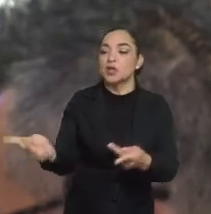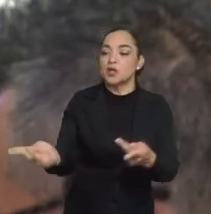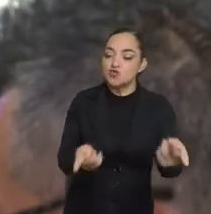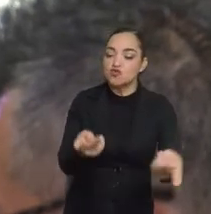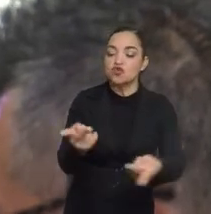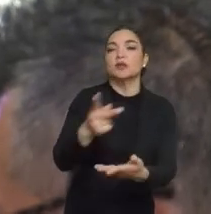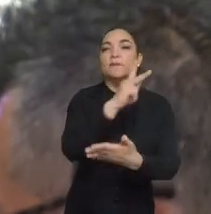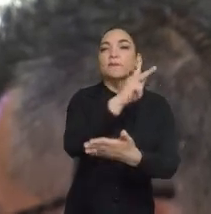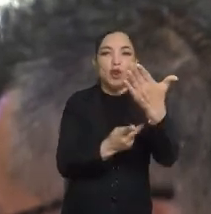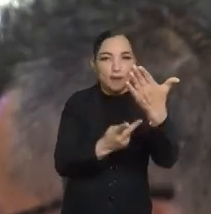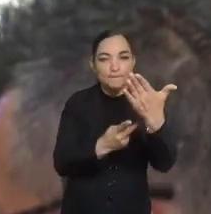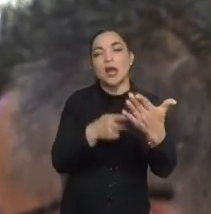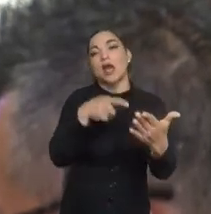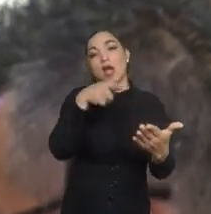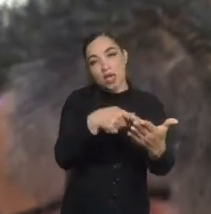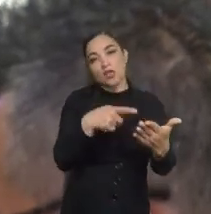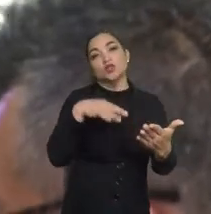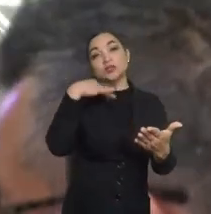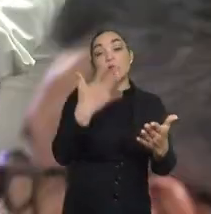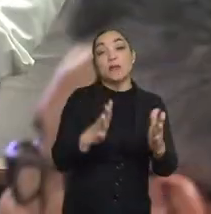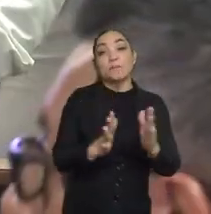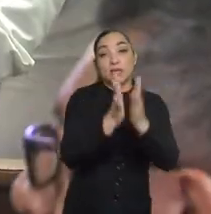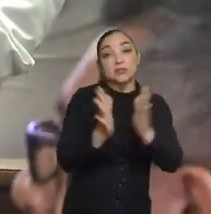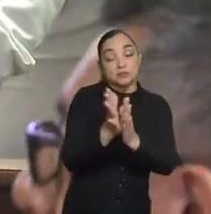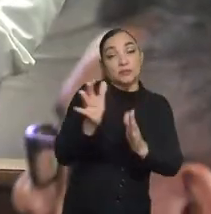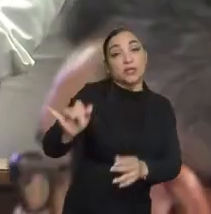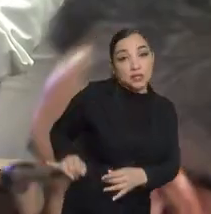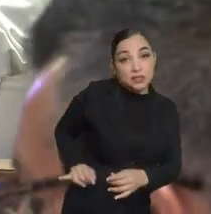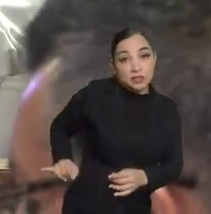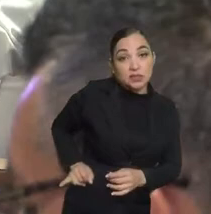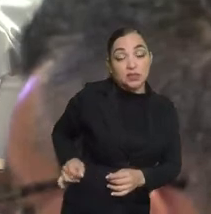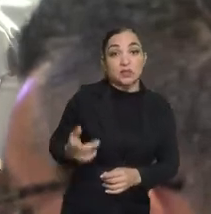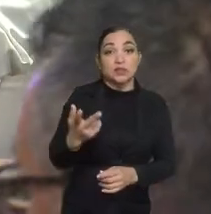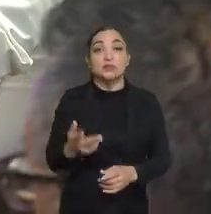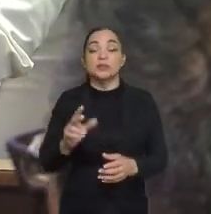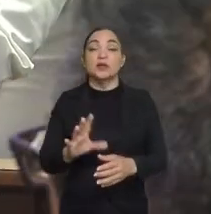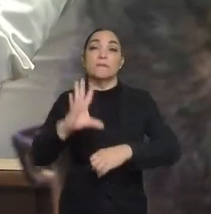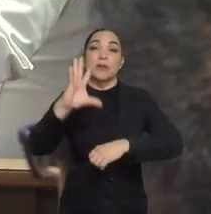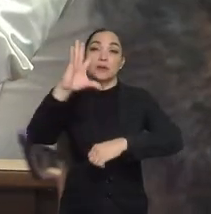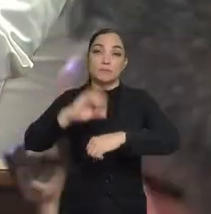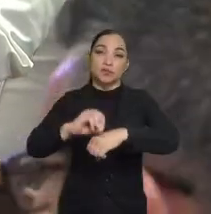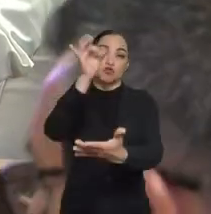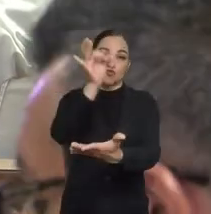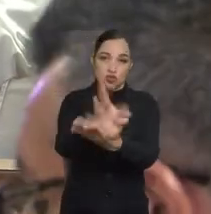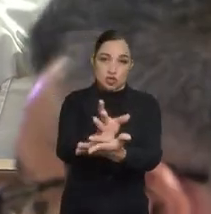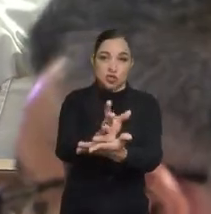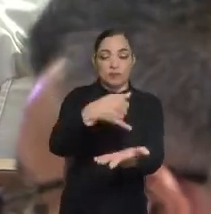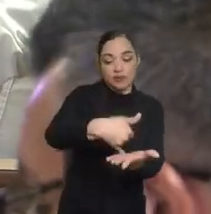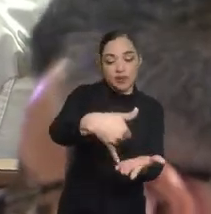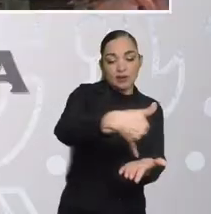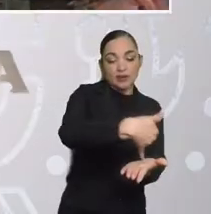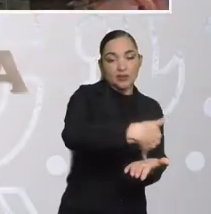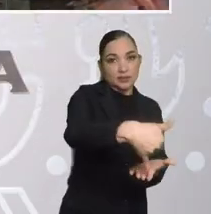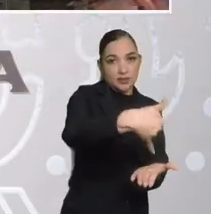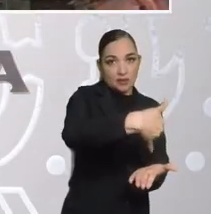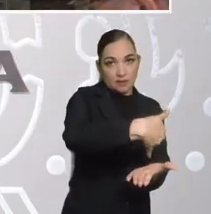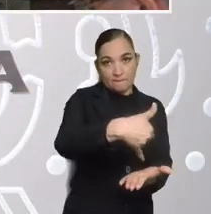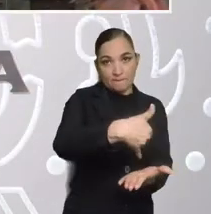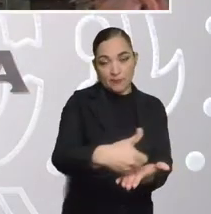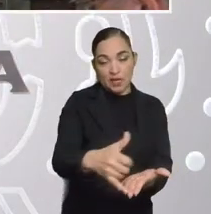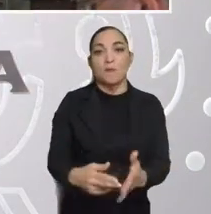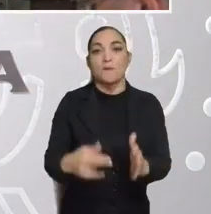muy interesados, y se dijo también que el permiso único de siembra iba a ser un requisito